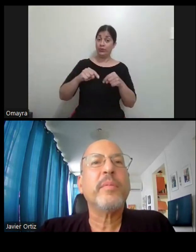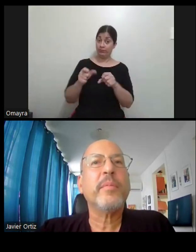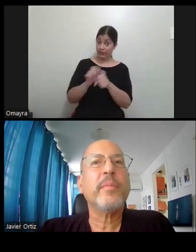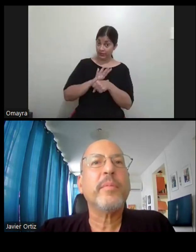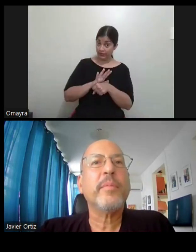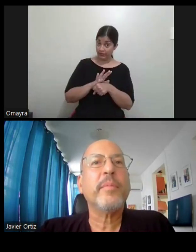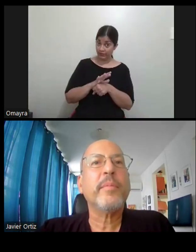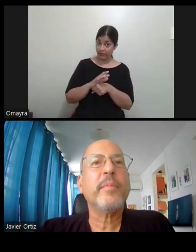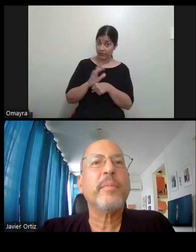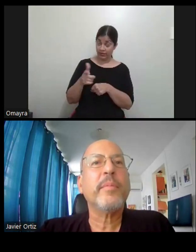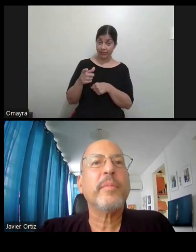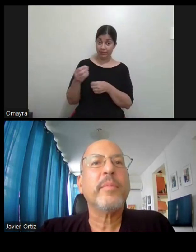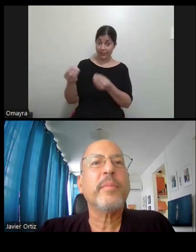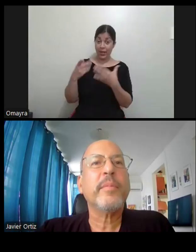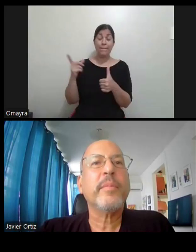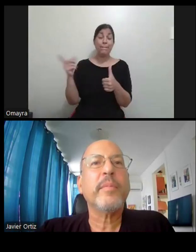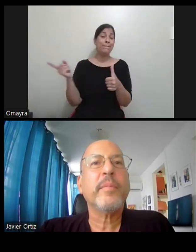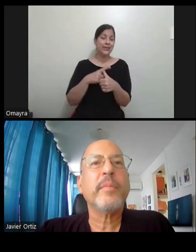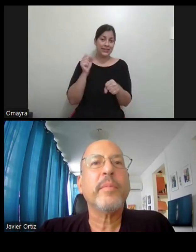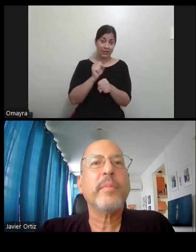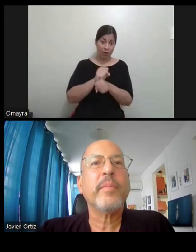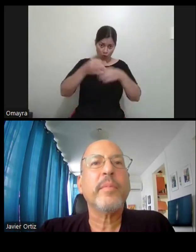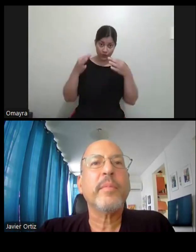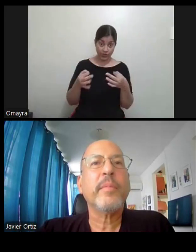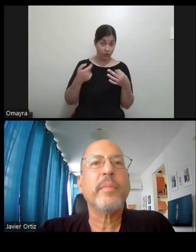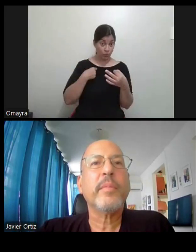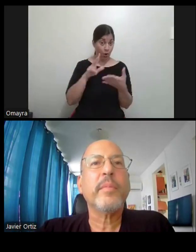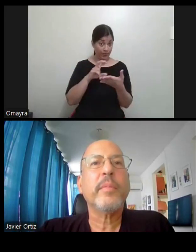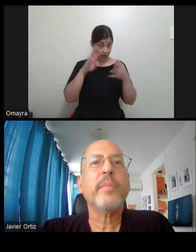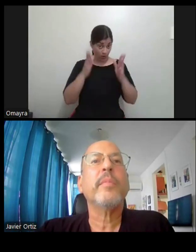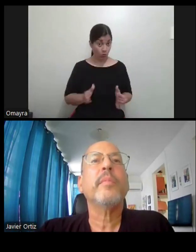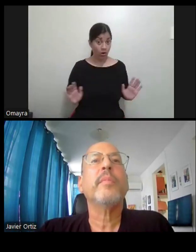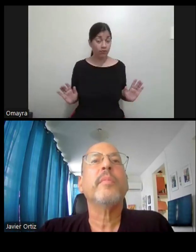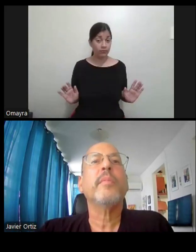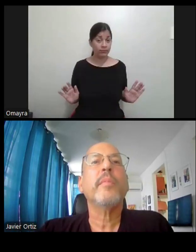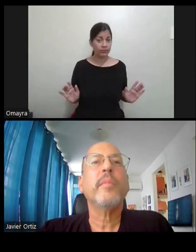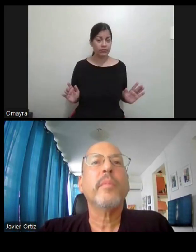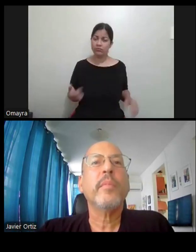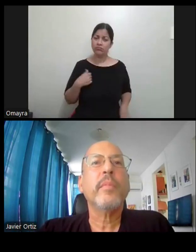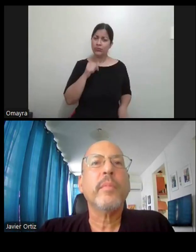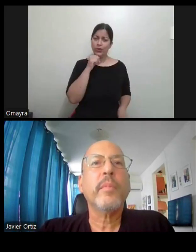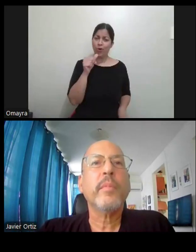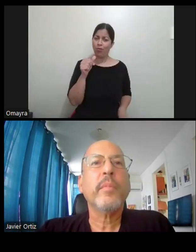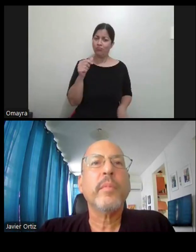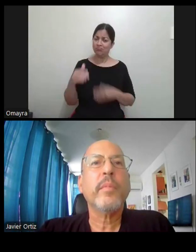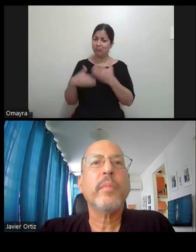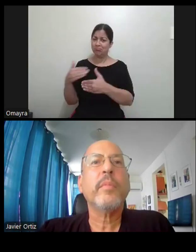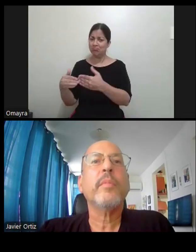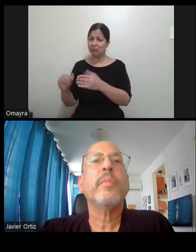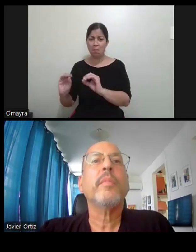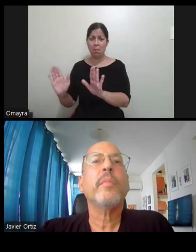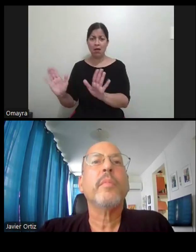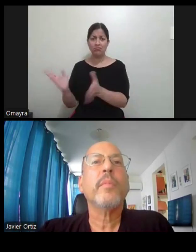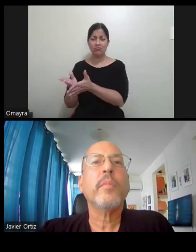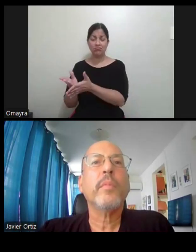que fue que me dieron el primer trabajo oficial como investigadora, dije que no volvía a producir para más nadie, que no